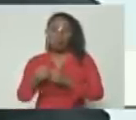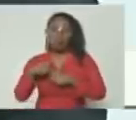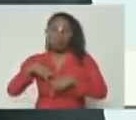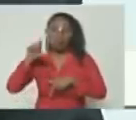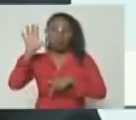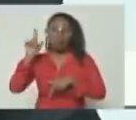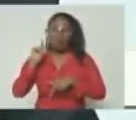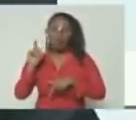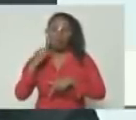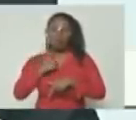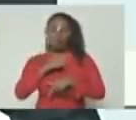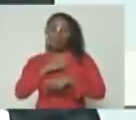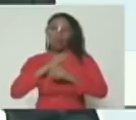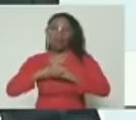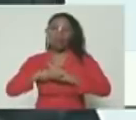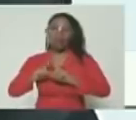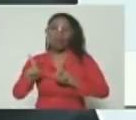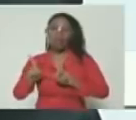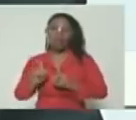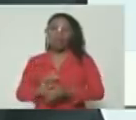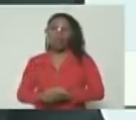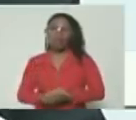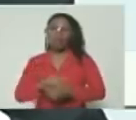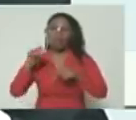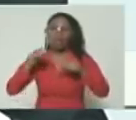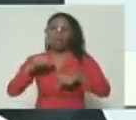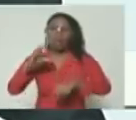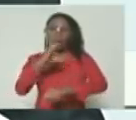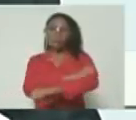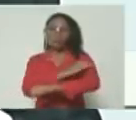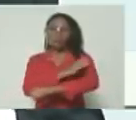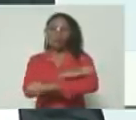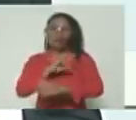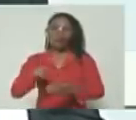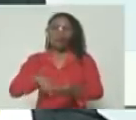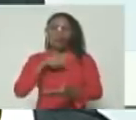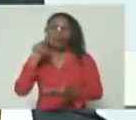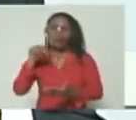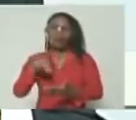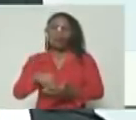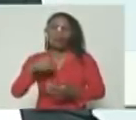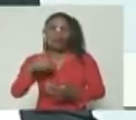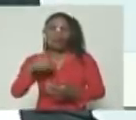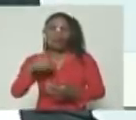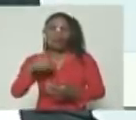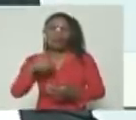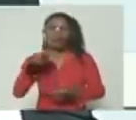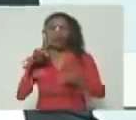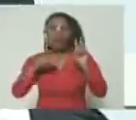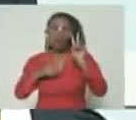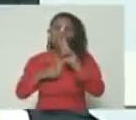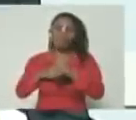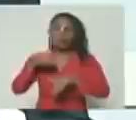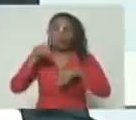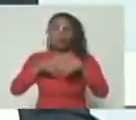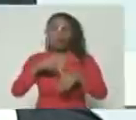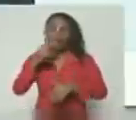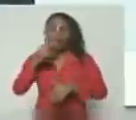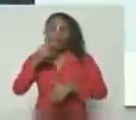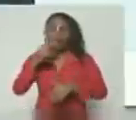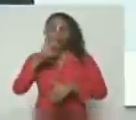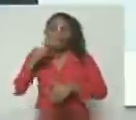decirle que somos diferentes. Y esta es una oposición nacionalista que cree en la visión y que está